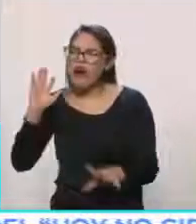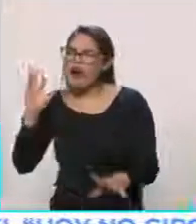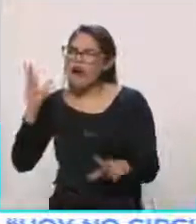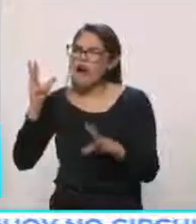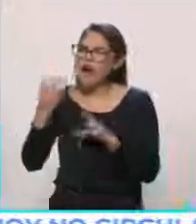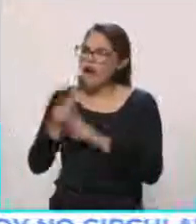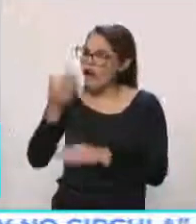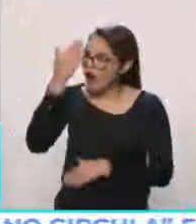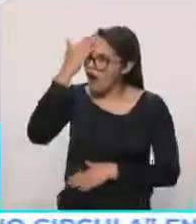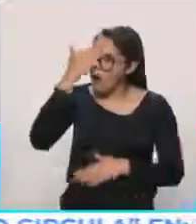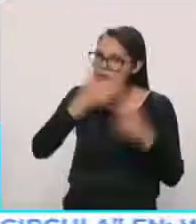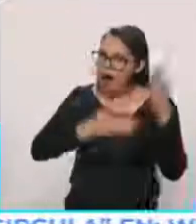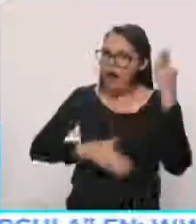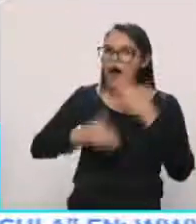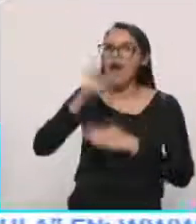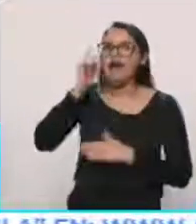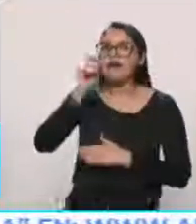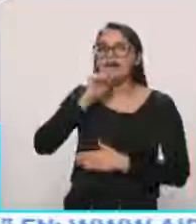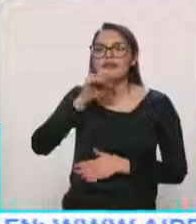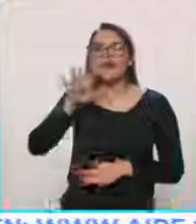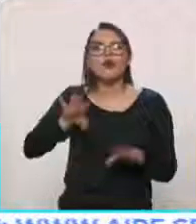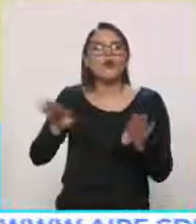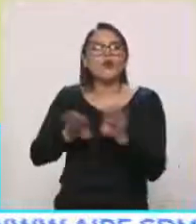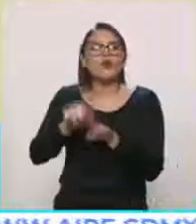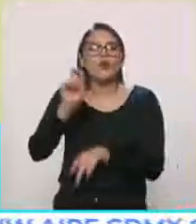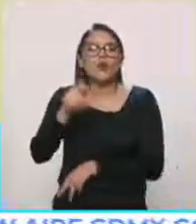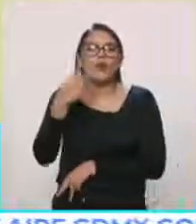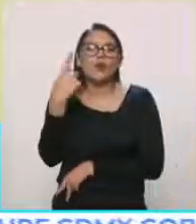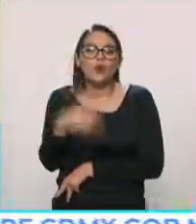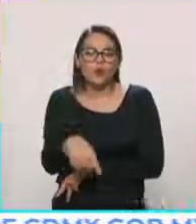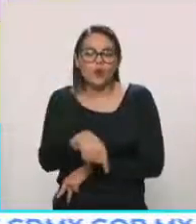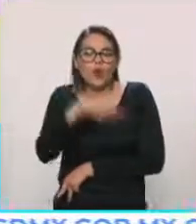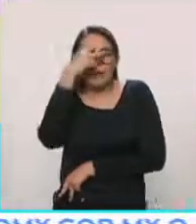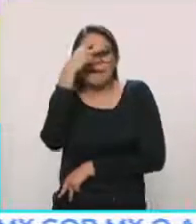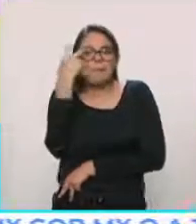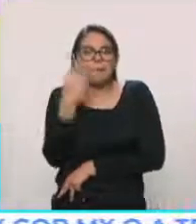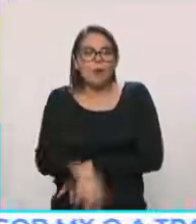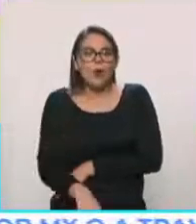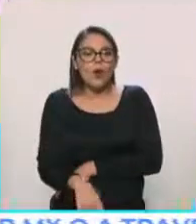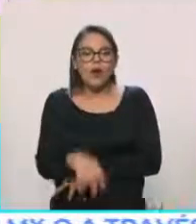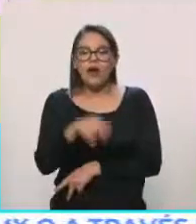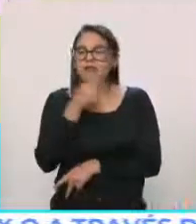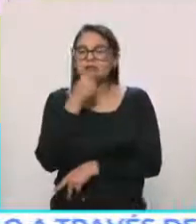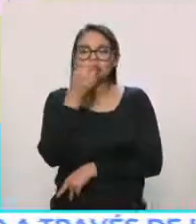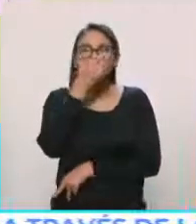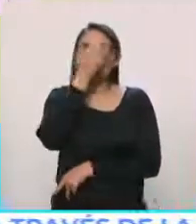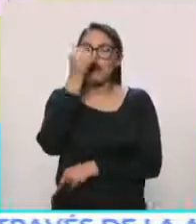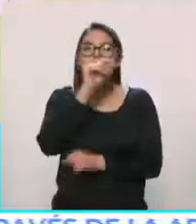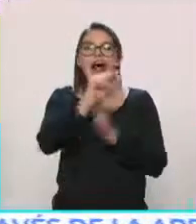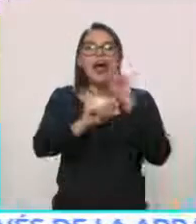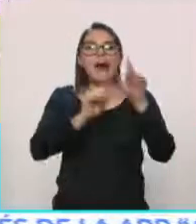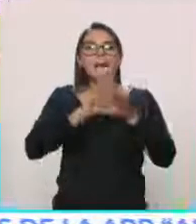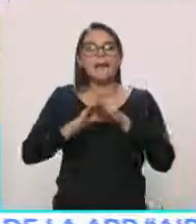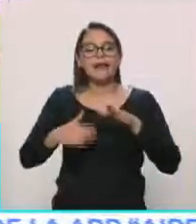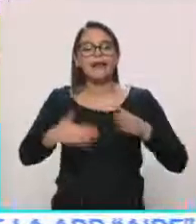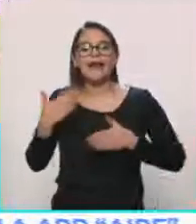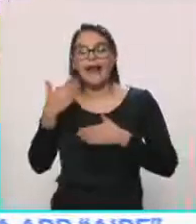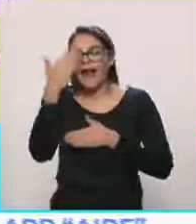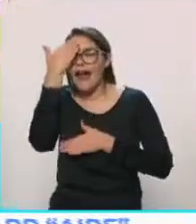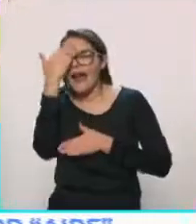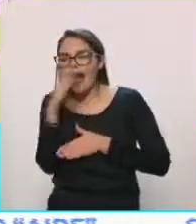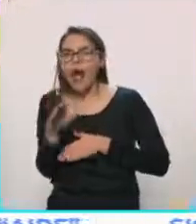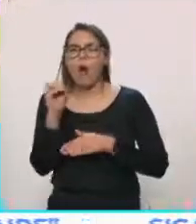del acervo, del repertorio, del patrimonio de nuestro país. Podemos escuchar canciones nuevas,